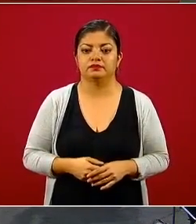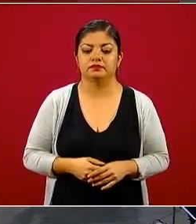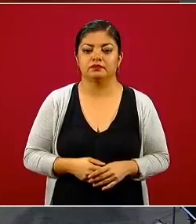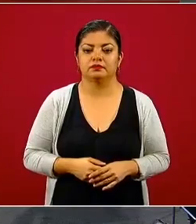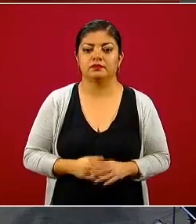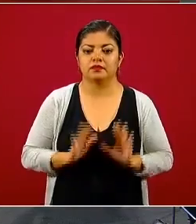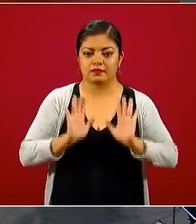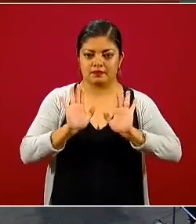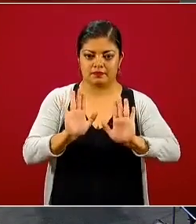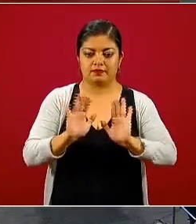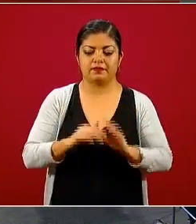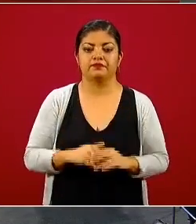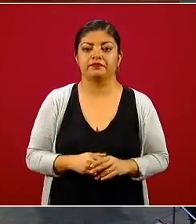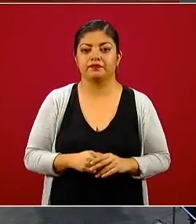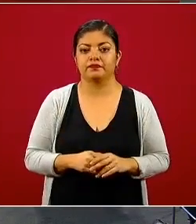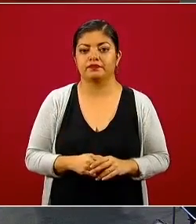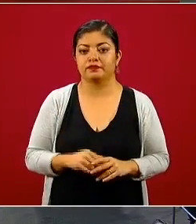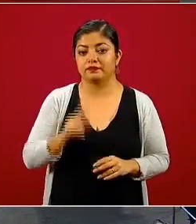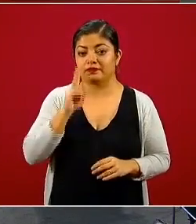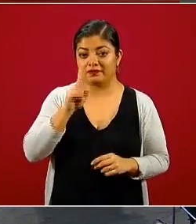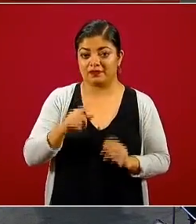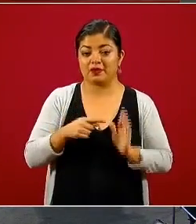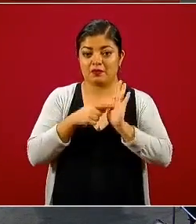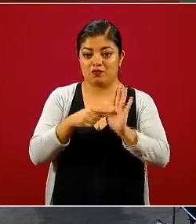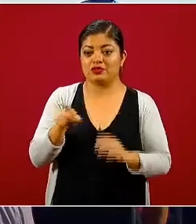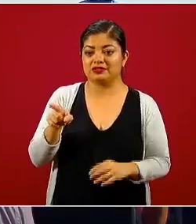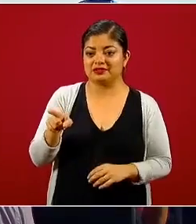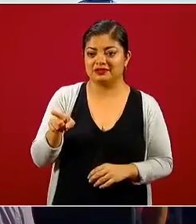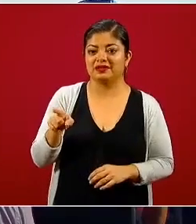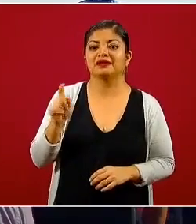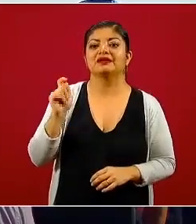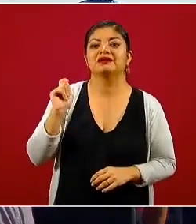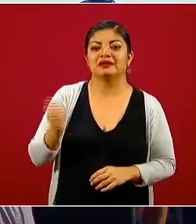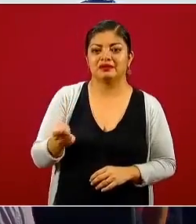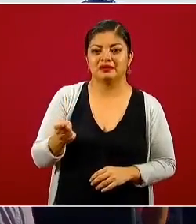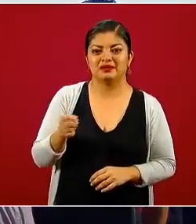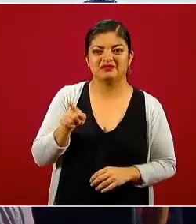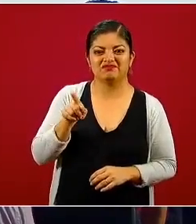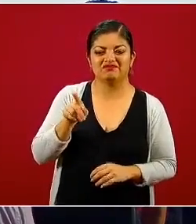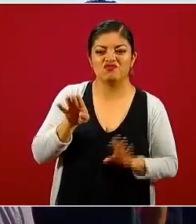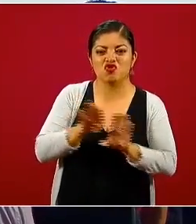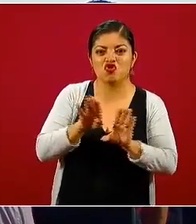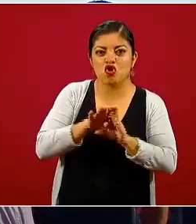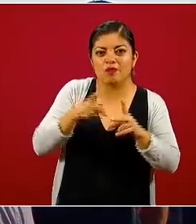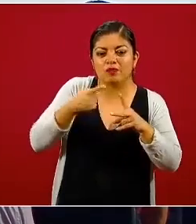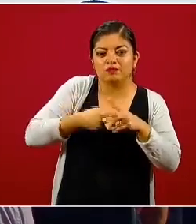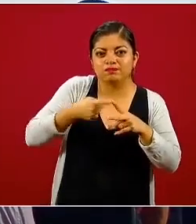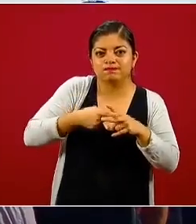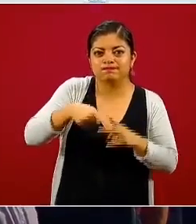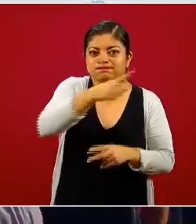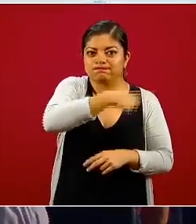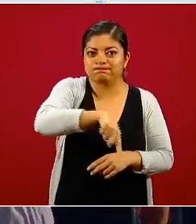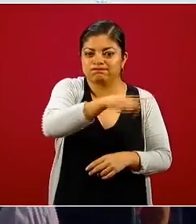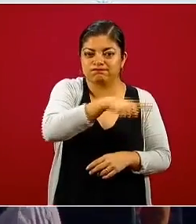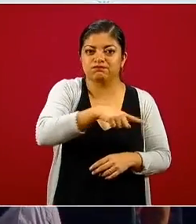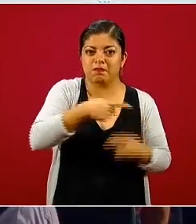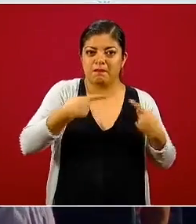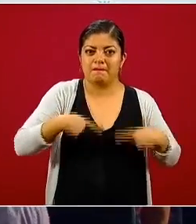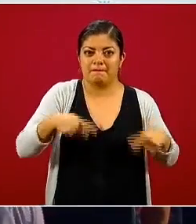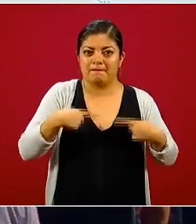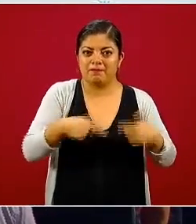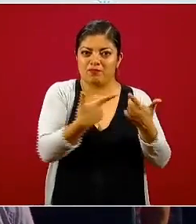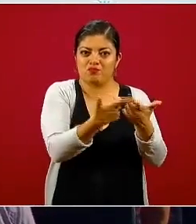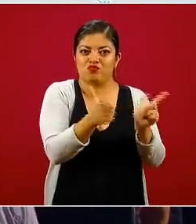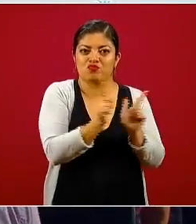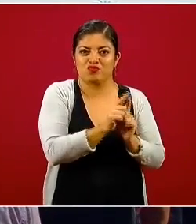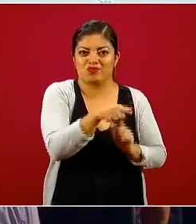Aquí. Lo que se muestra aquí es el resultado de las proyecciones o predicciones matemáticas que hizo el